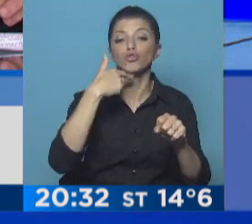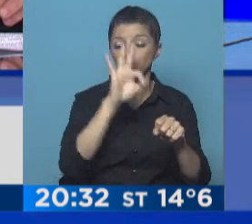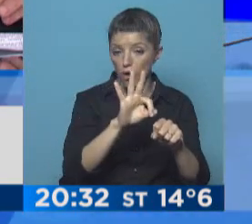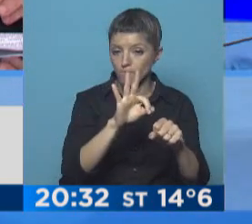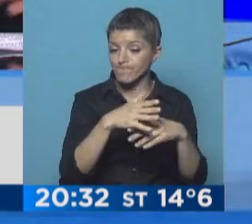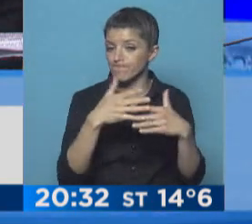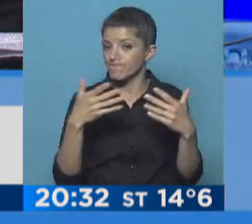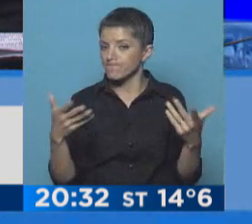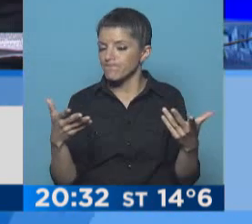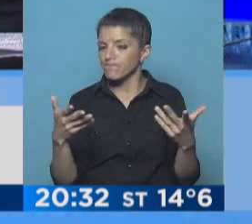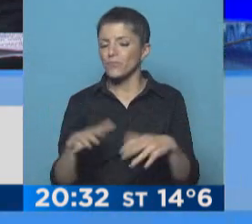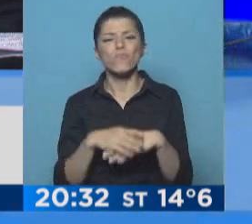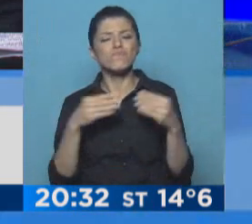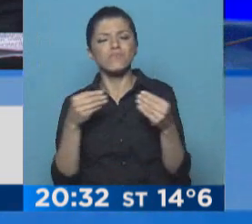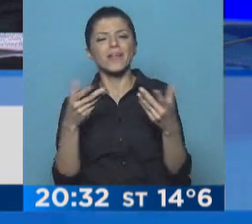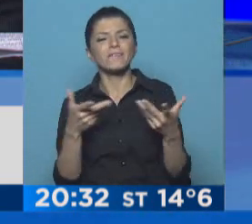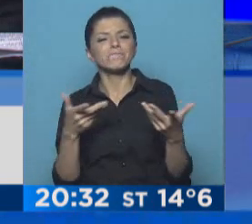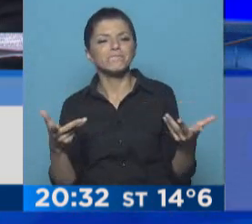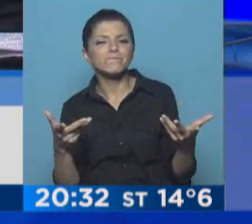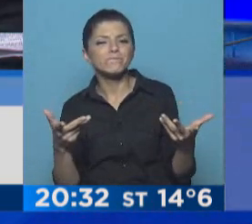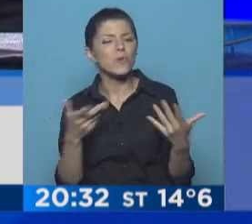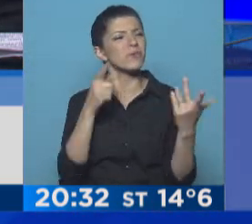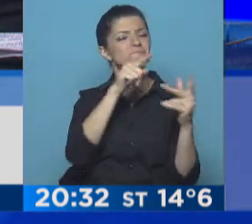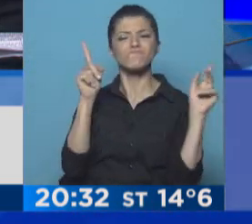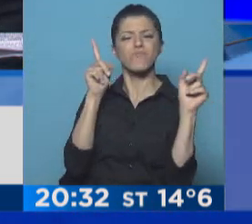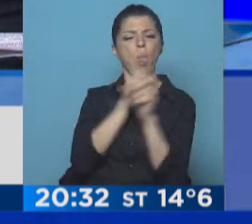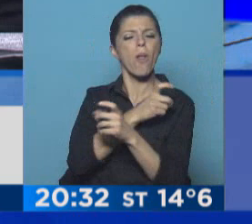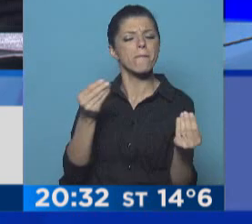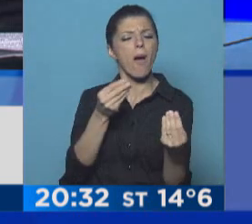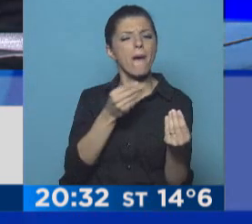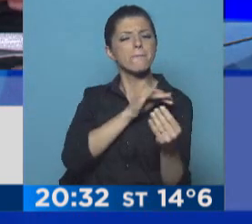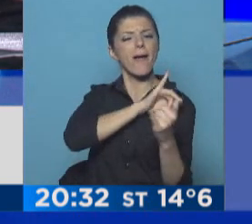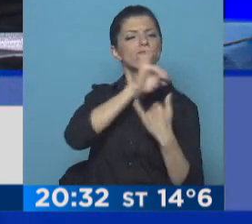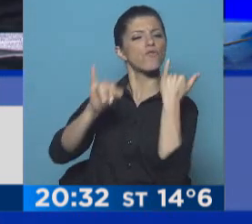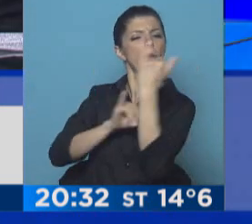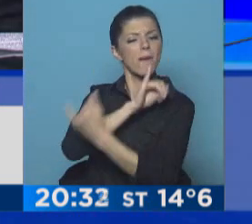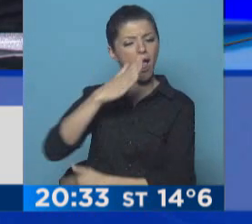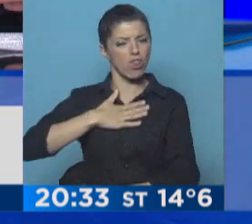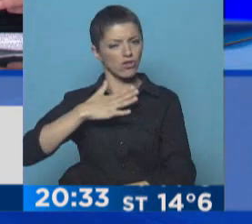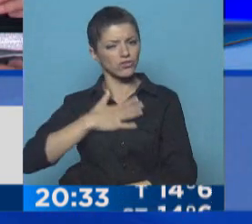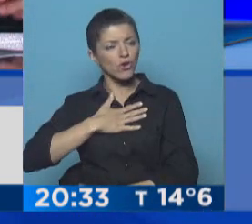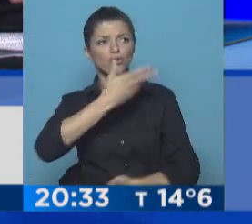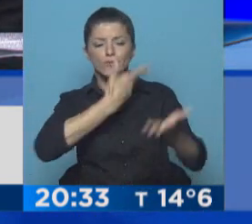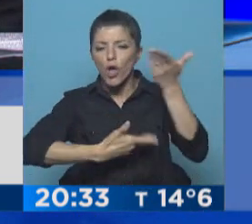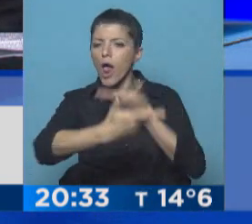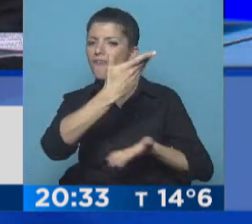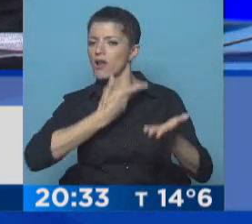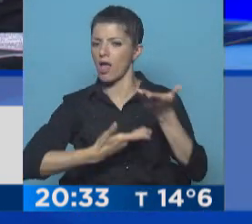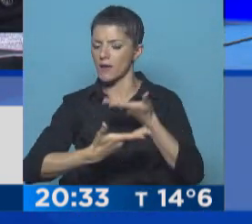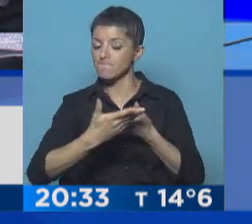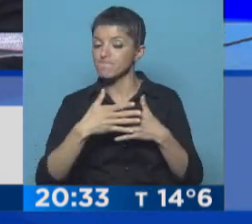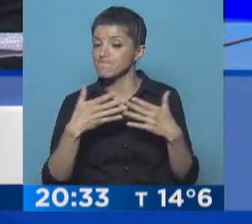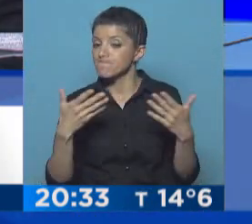eh Por qué se tienen tantos problemas para dar esa colaboración para ofrecer esa colaboración